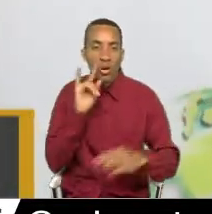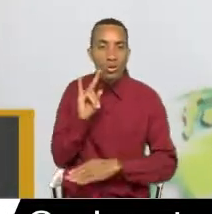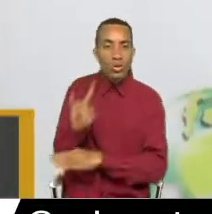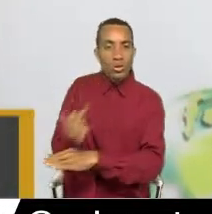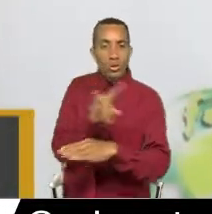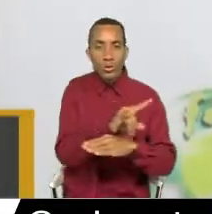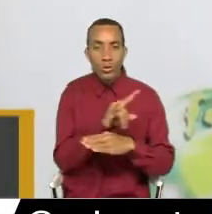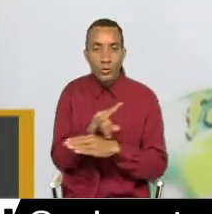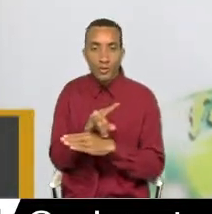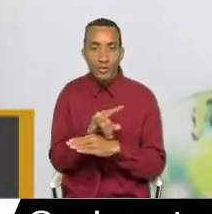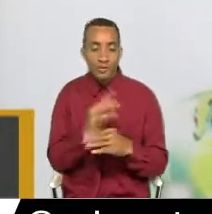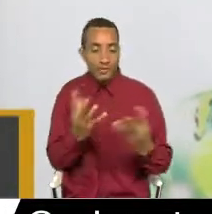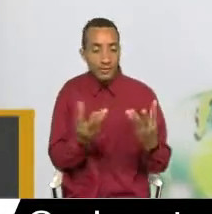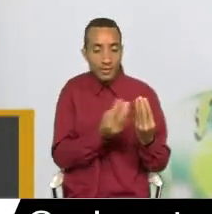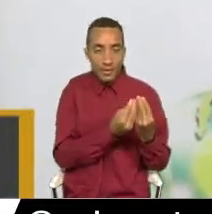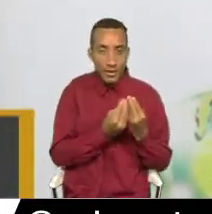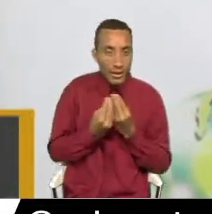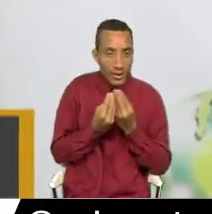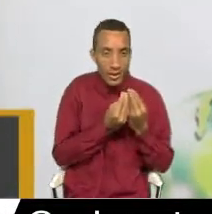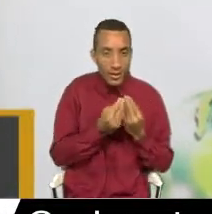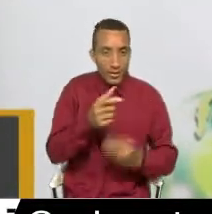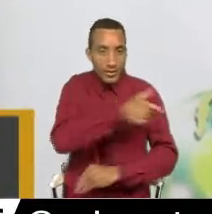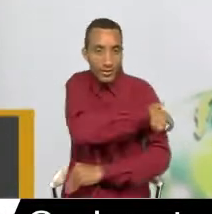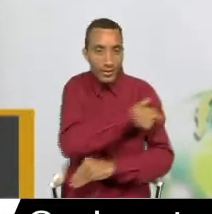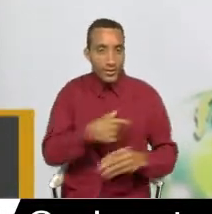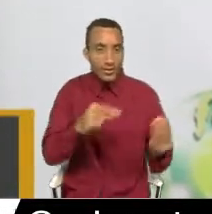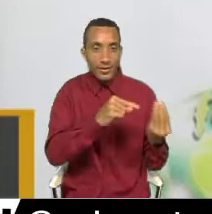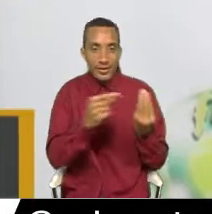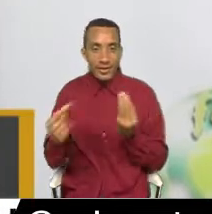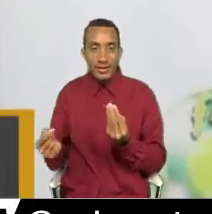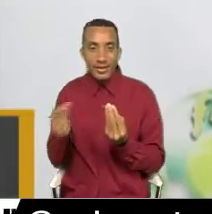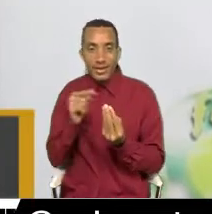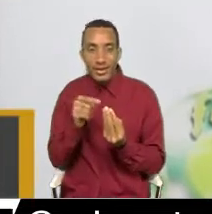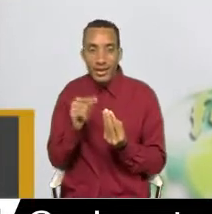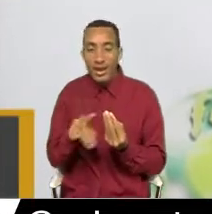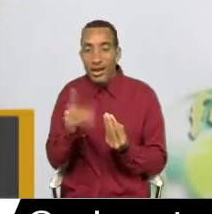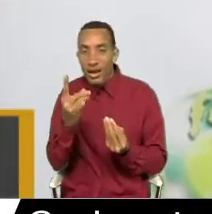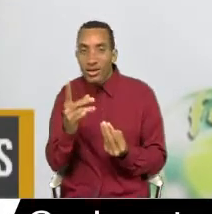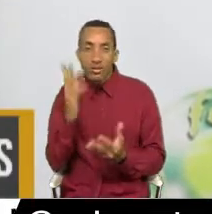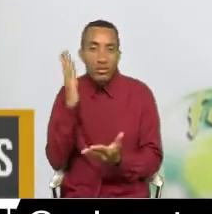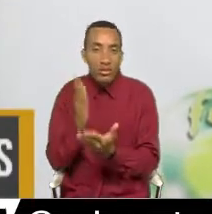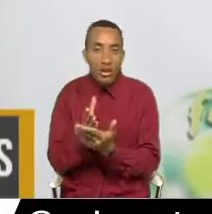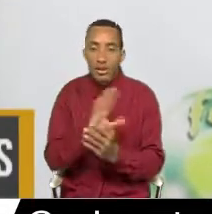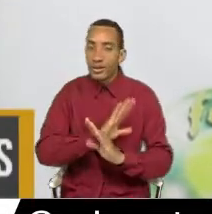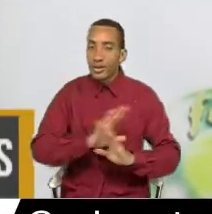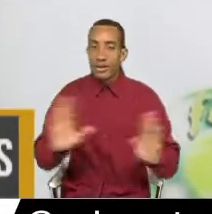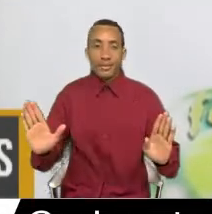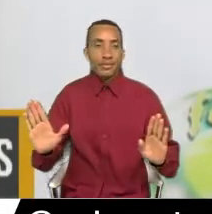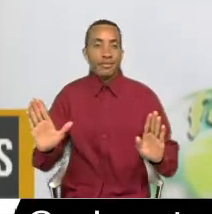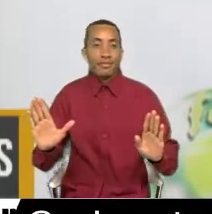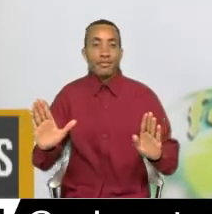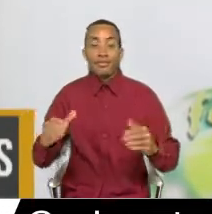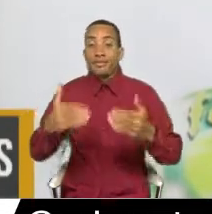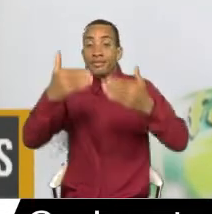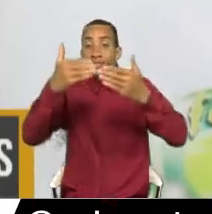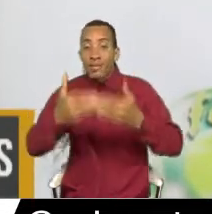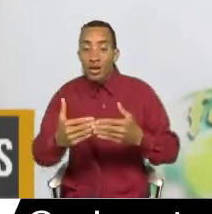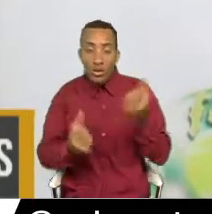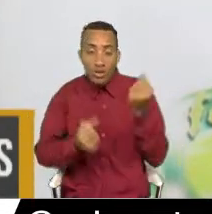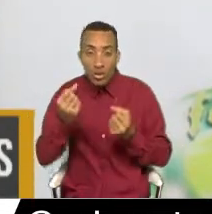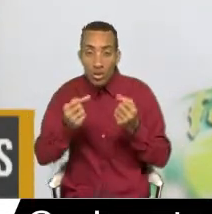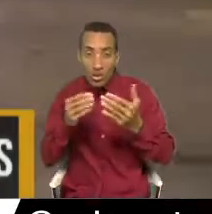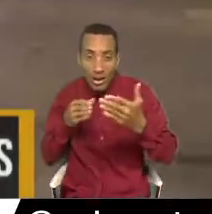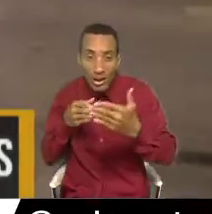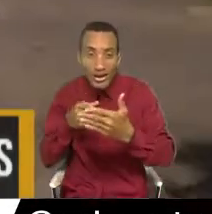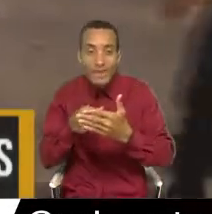el Comité de Gestión de Riesgo que se estableció cierre de fronteras. Con esto lo que logramos es, lo que vamos a